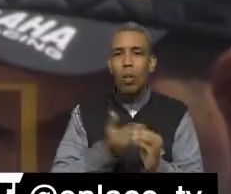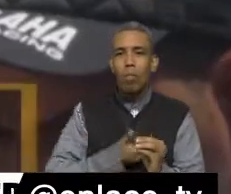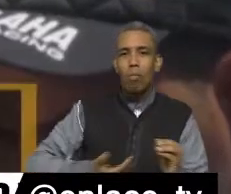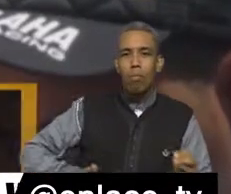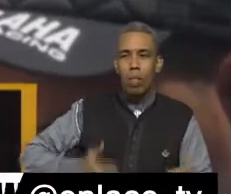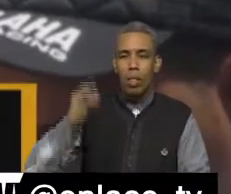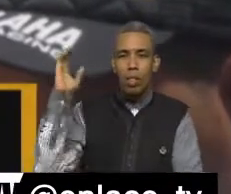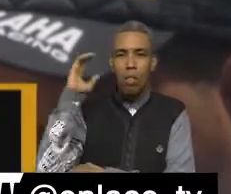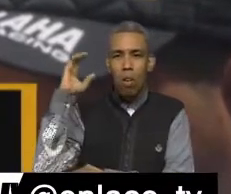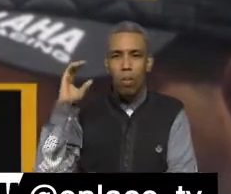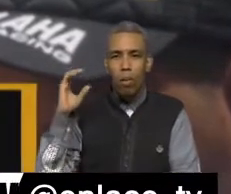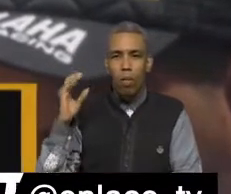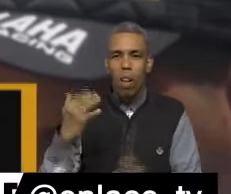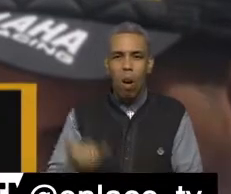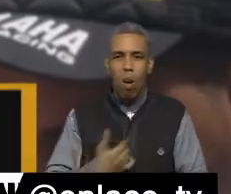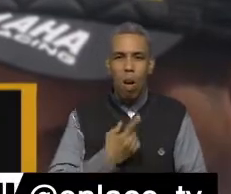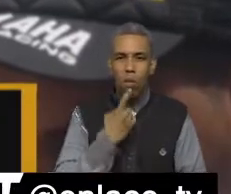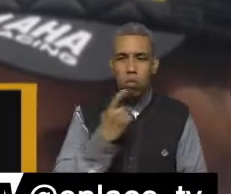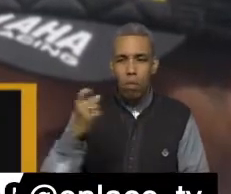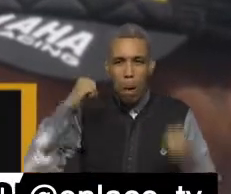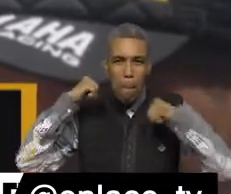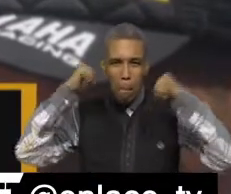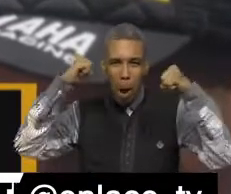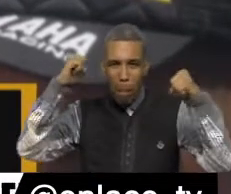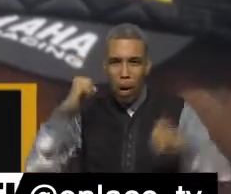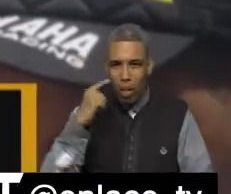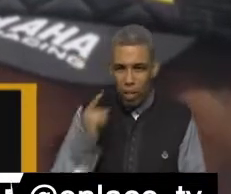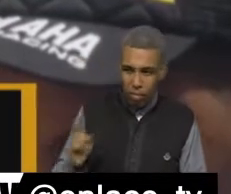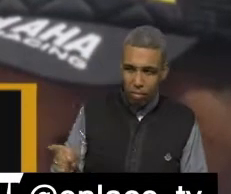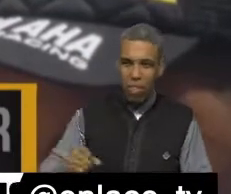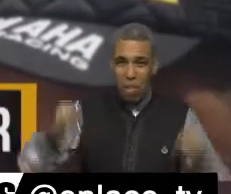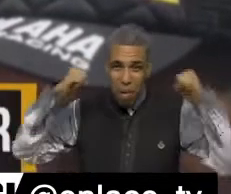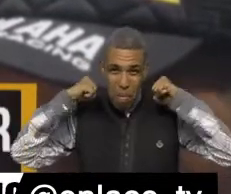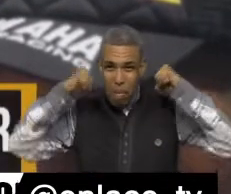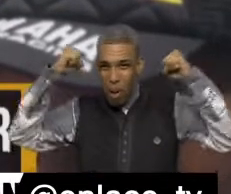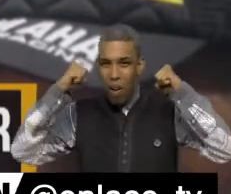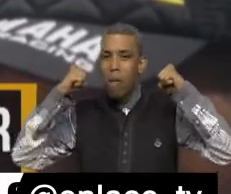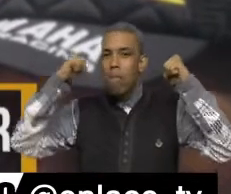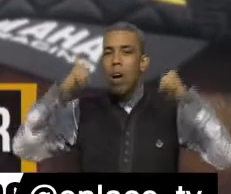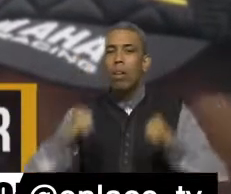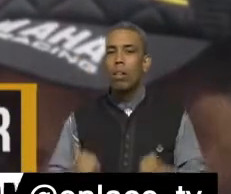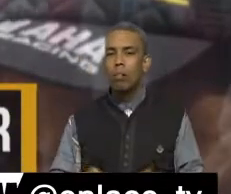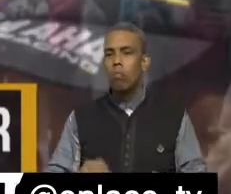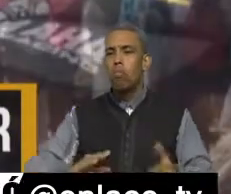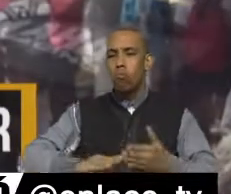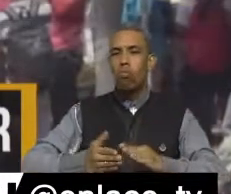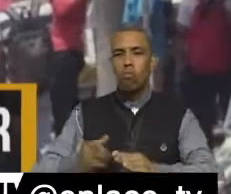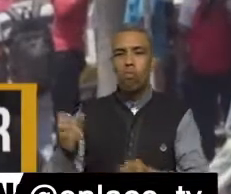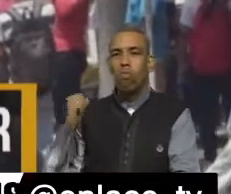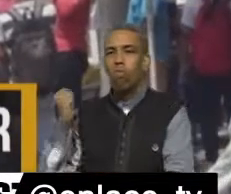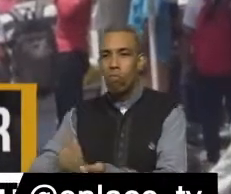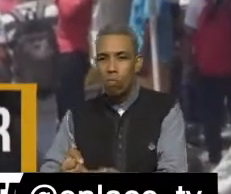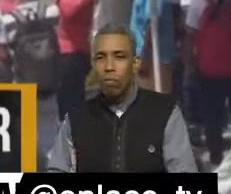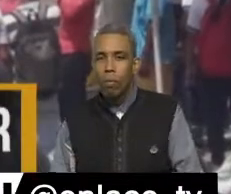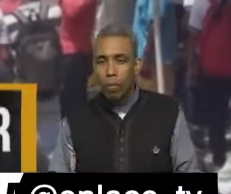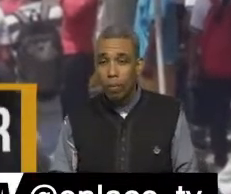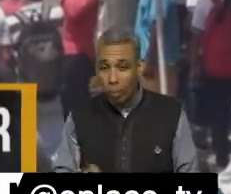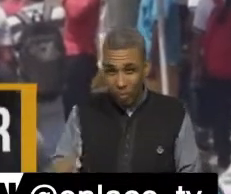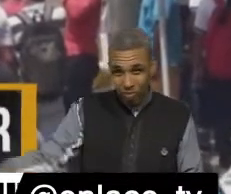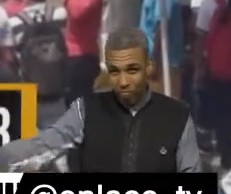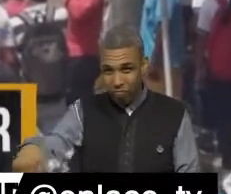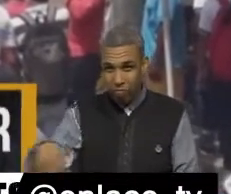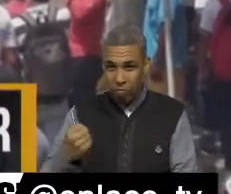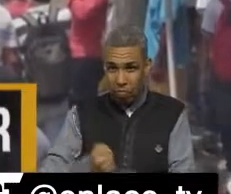Nuevas movilizaciones protagonizaron las comunidades del sur de Bolívar en apoyo a los cocaleros que vienen exigiendo al gobierno nacional la implementación